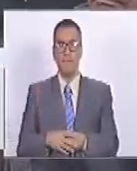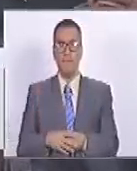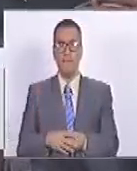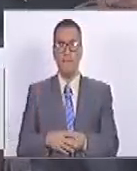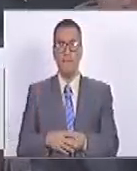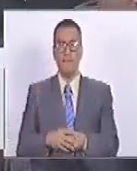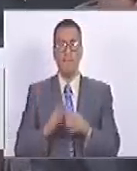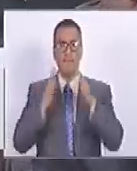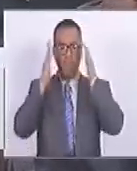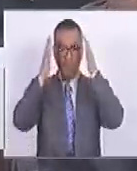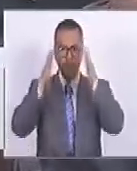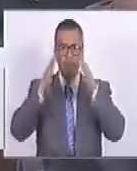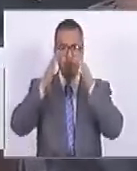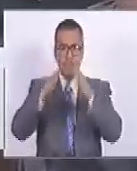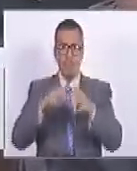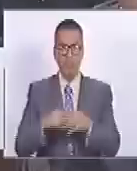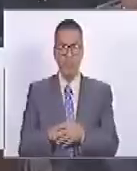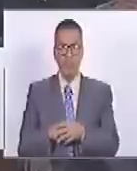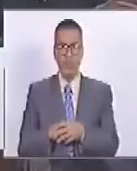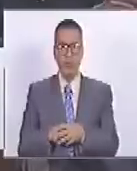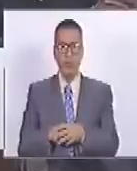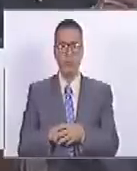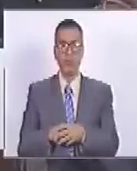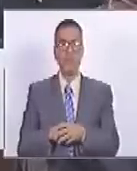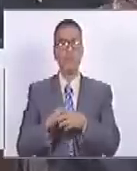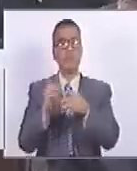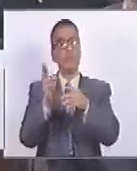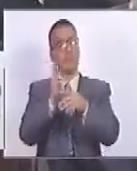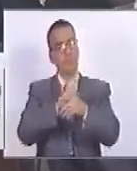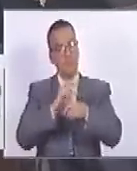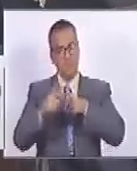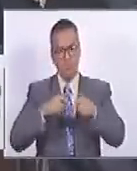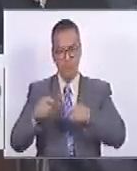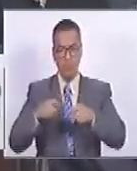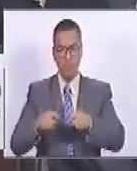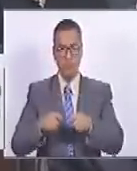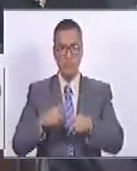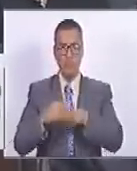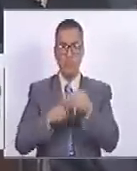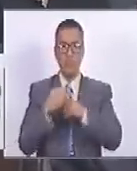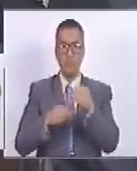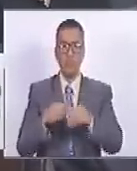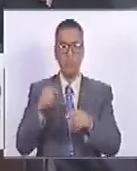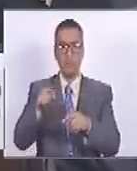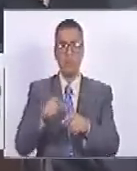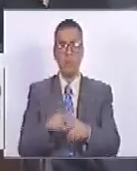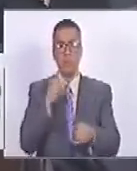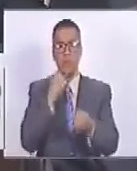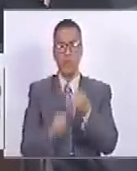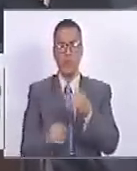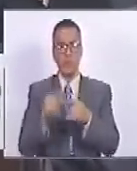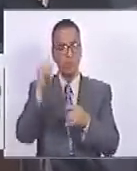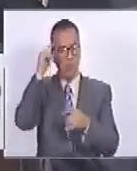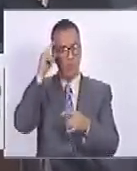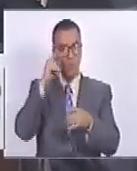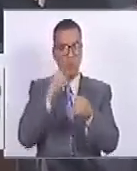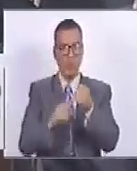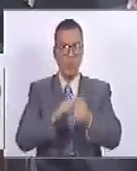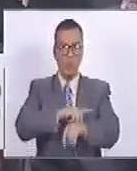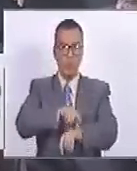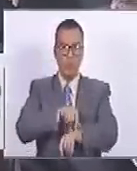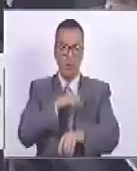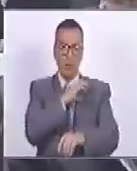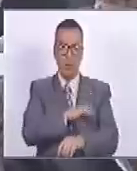exhorto a que actuemos, como lo hemos venido haciendo en los últimos días y en las últimas horas, de